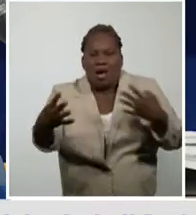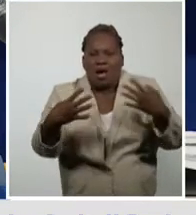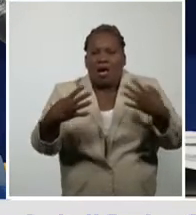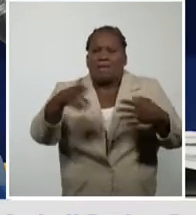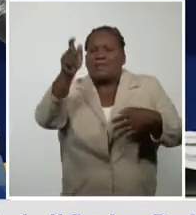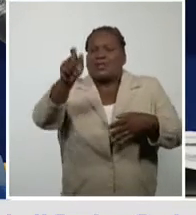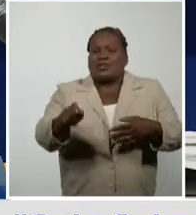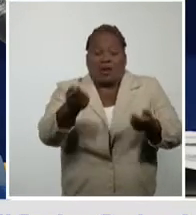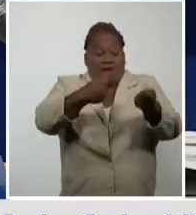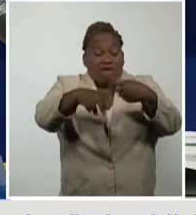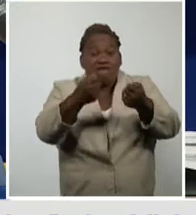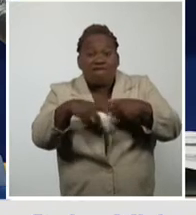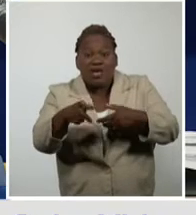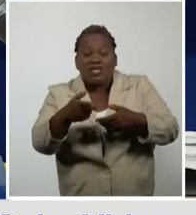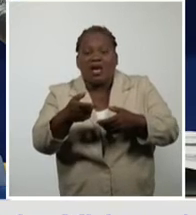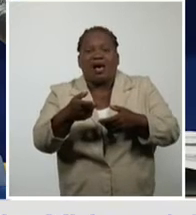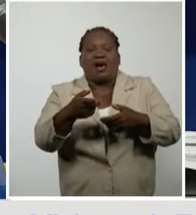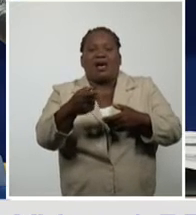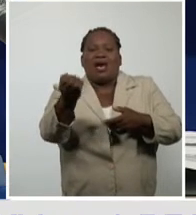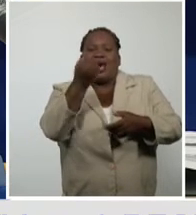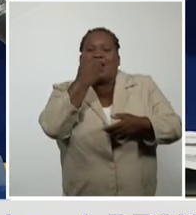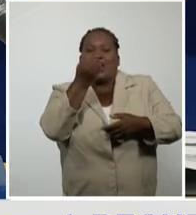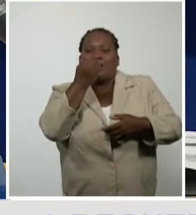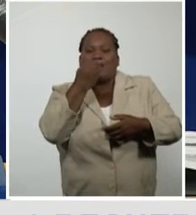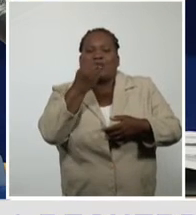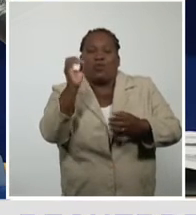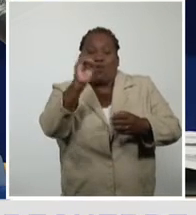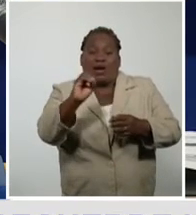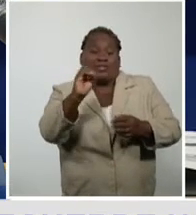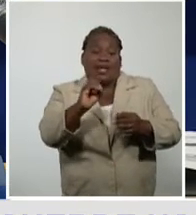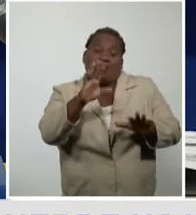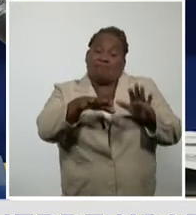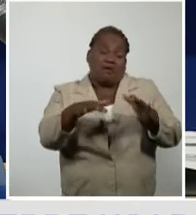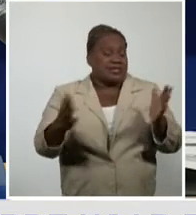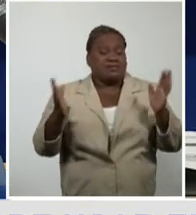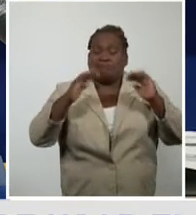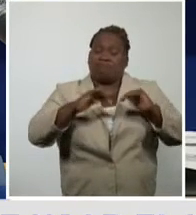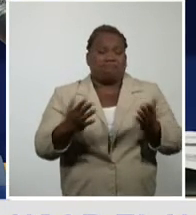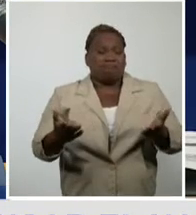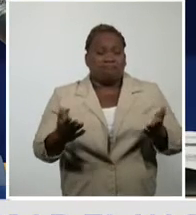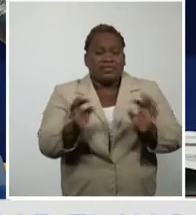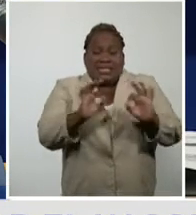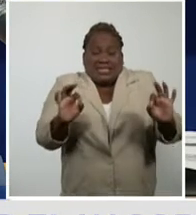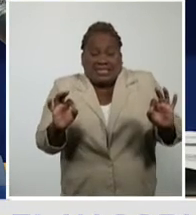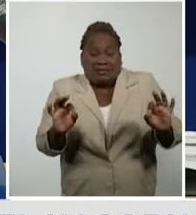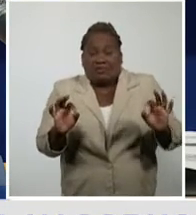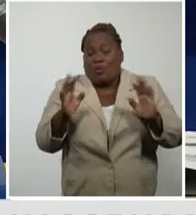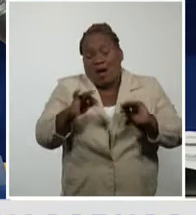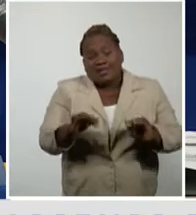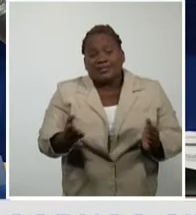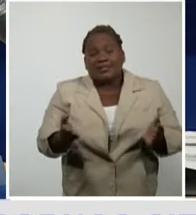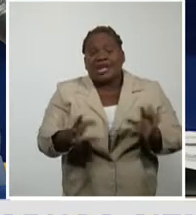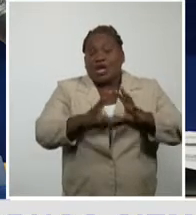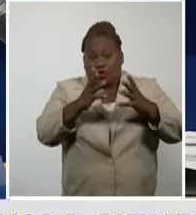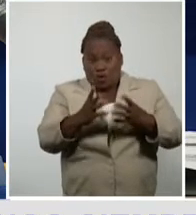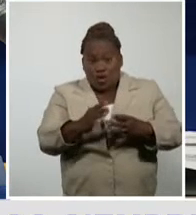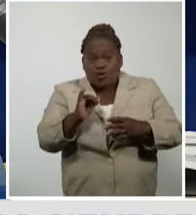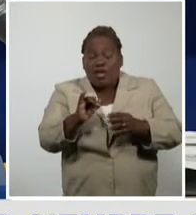de alimentos de una forma no siempre ordenada ni no siempre de una forma higiénica. Todas esas cosas